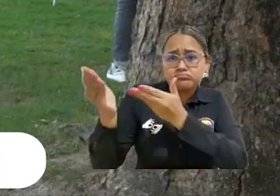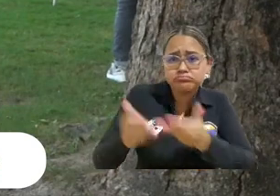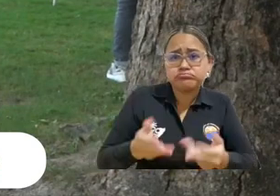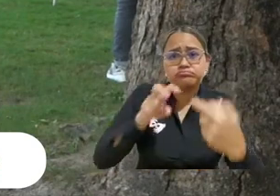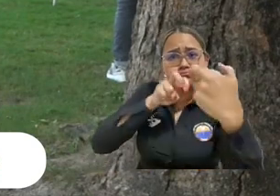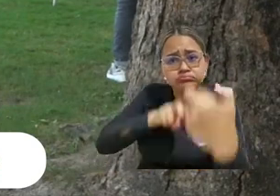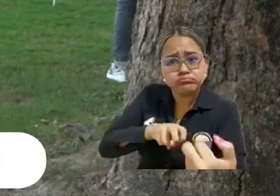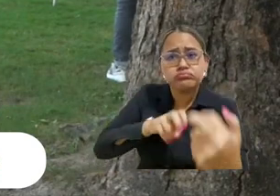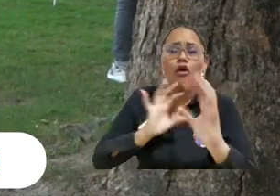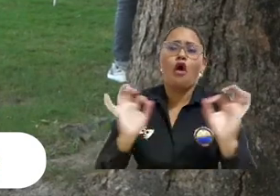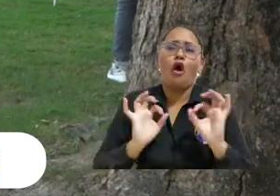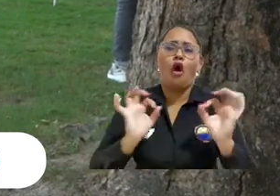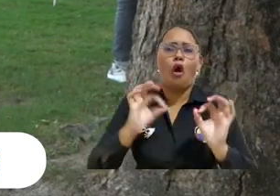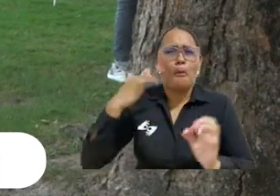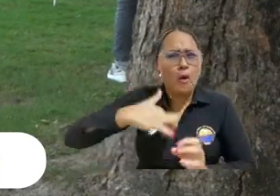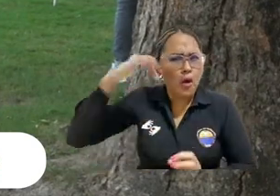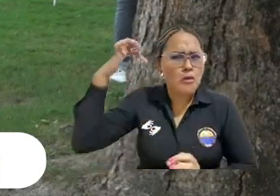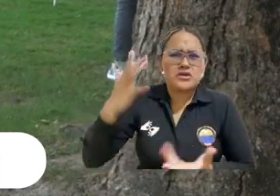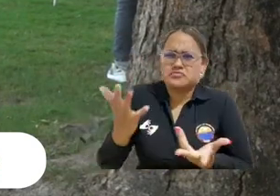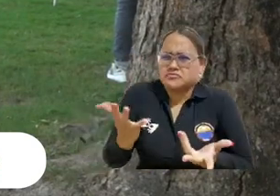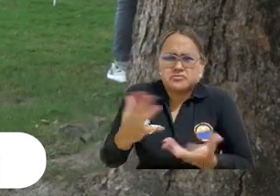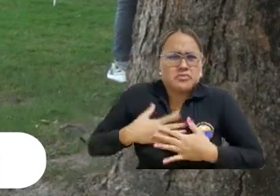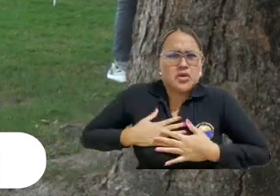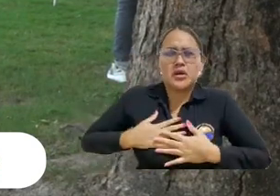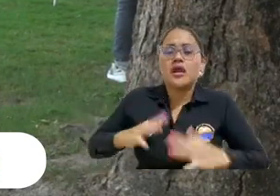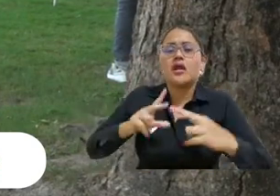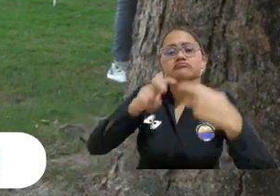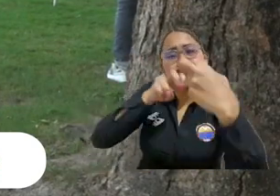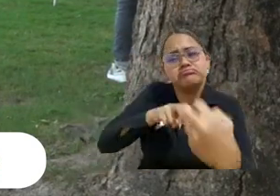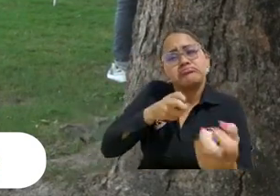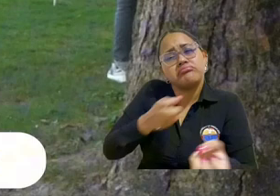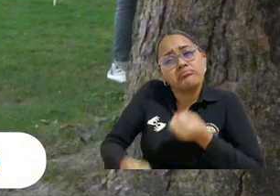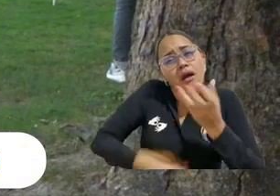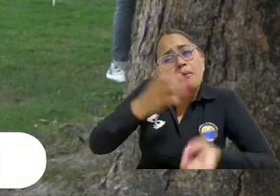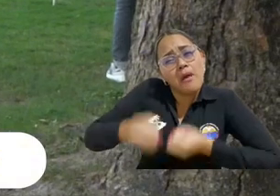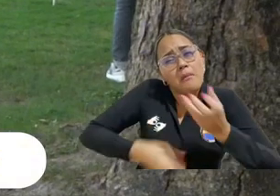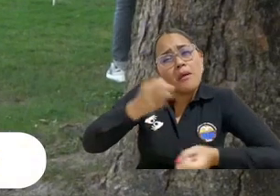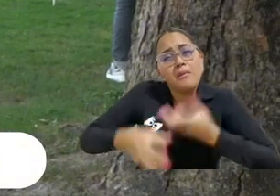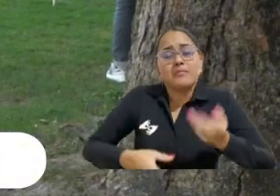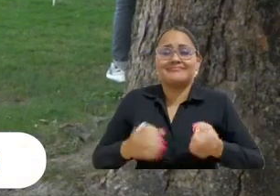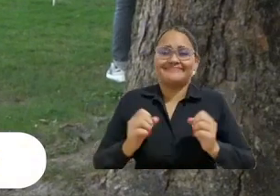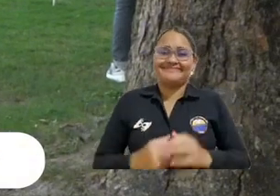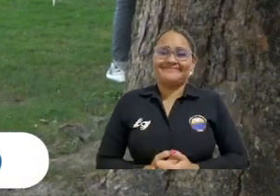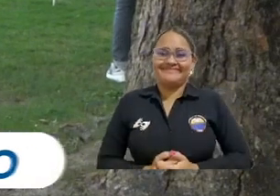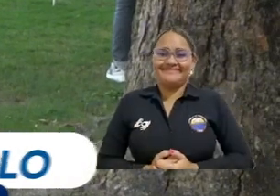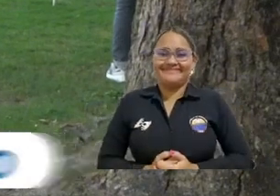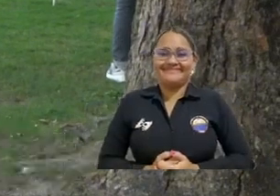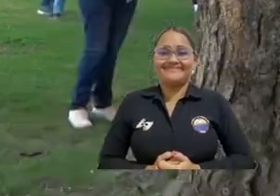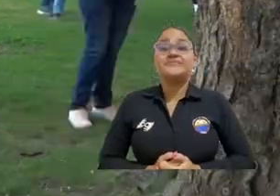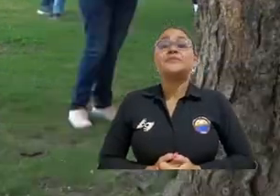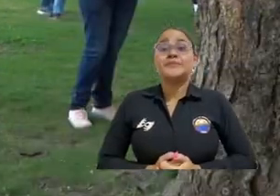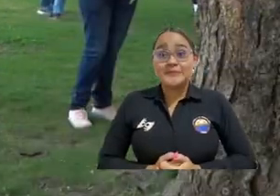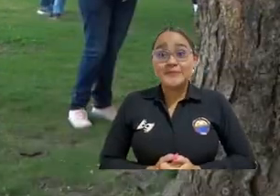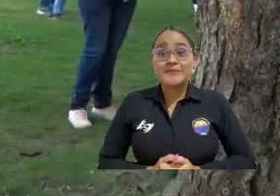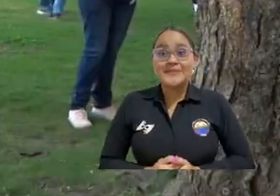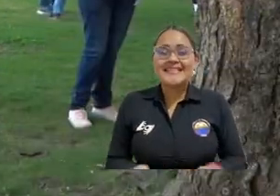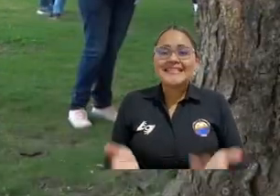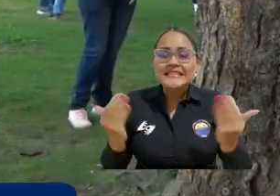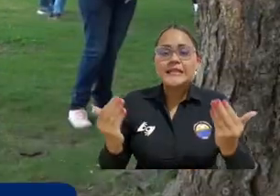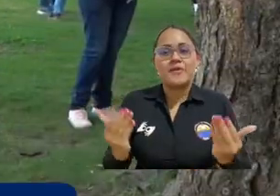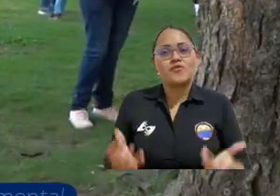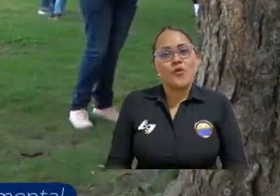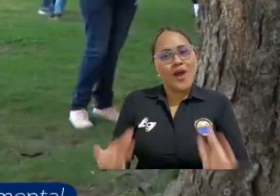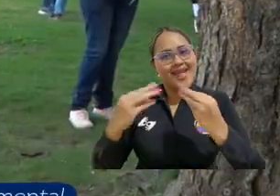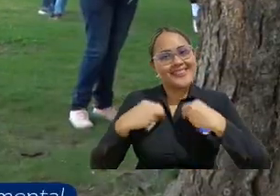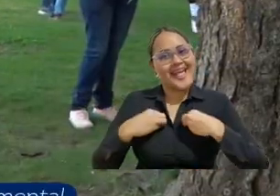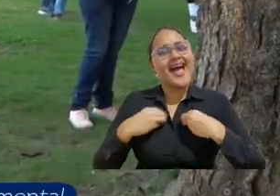el profesional o estudiante facilitador que escogieran para ser escuchados y contar sus experiencias de vida. Aparte de que